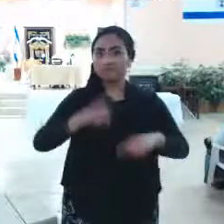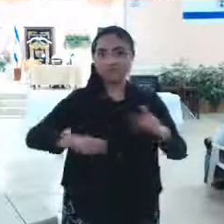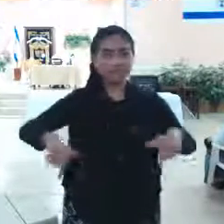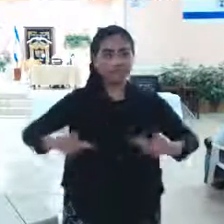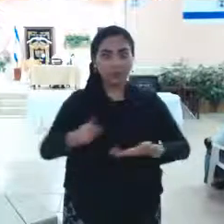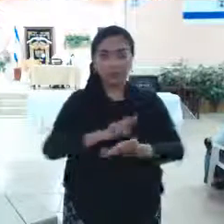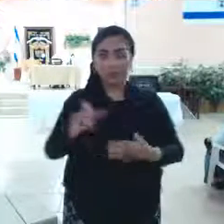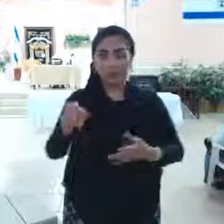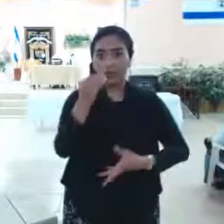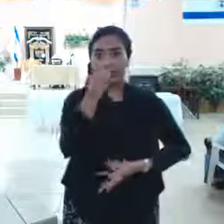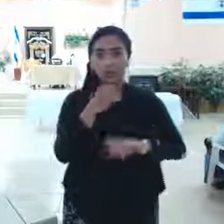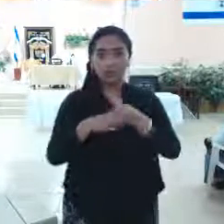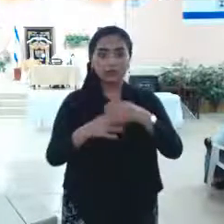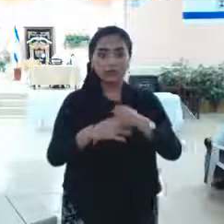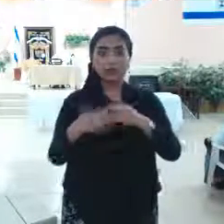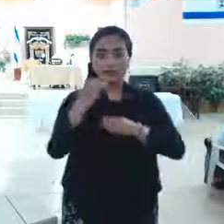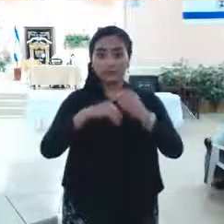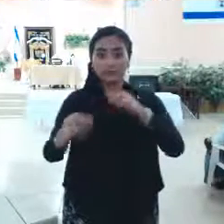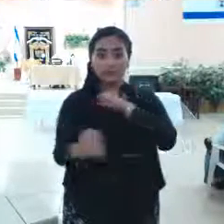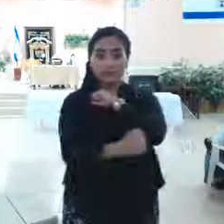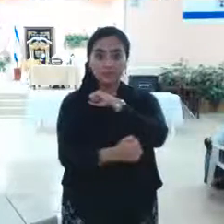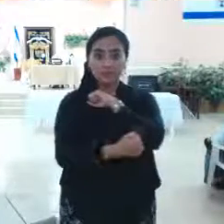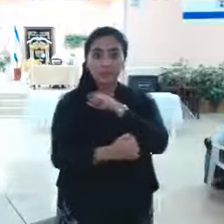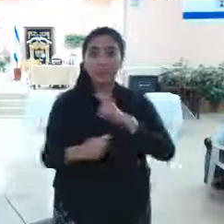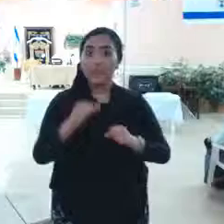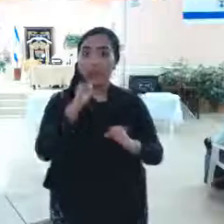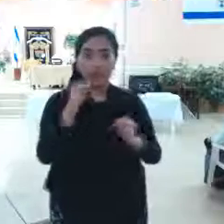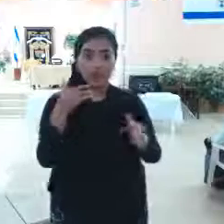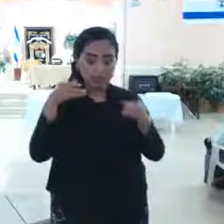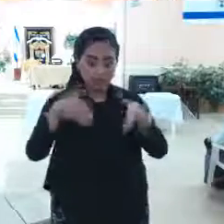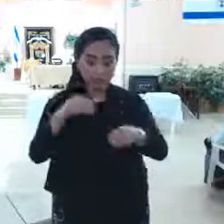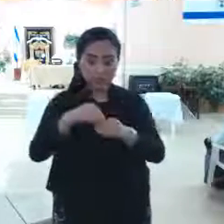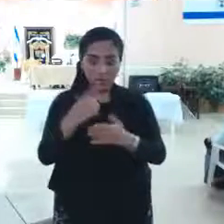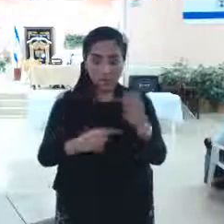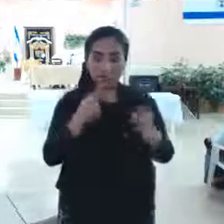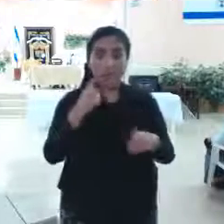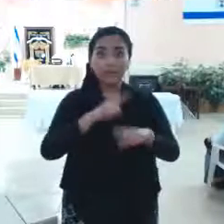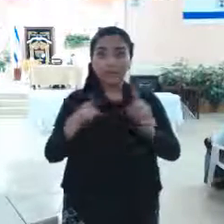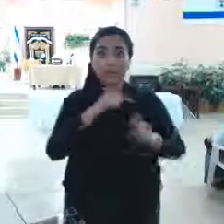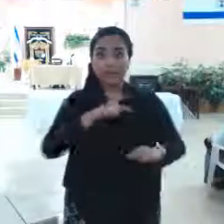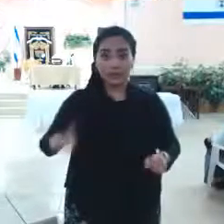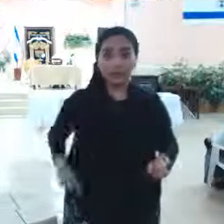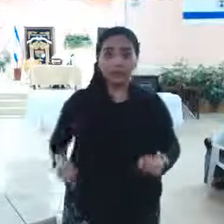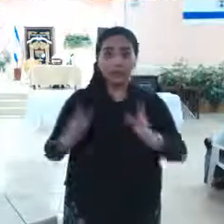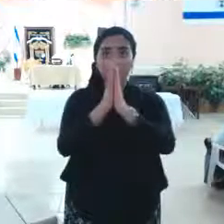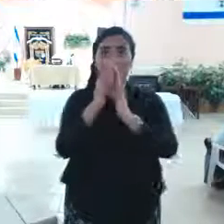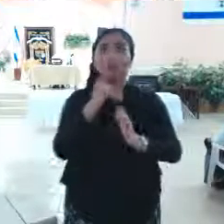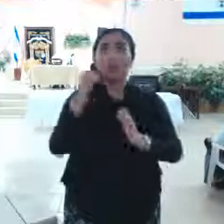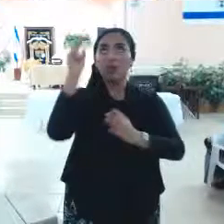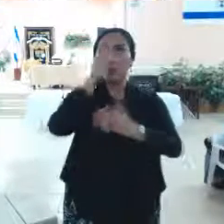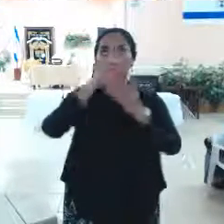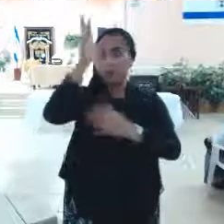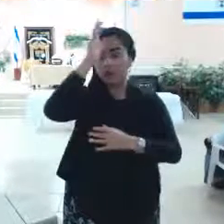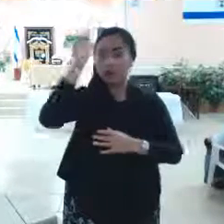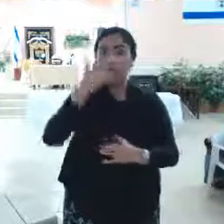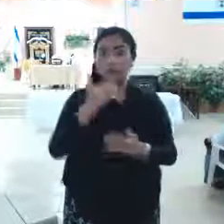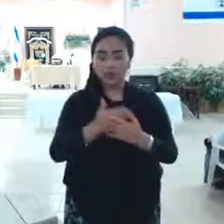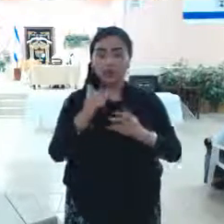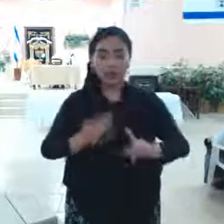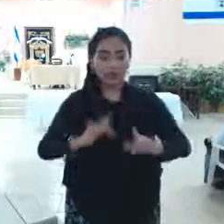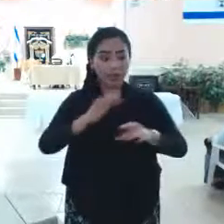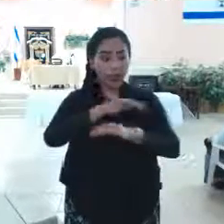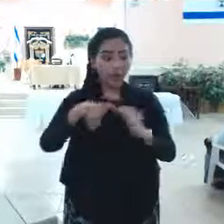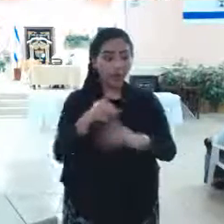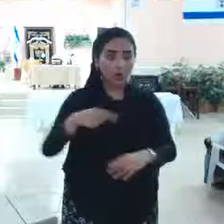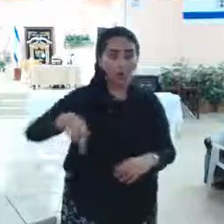purificado y comieron Pesaj, no conforme a lo que está escrito, mas Ezequías oró por ellos diciendo: Yahweh, que es bueno, sea propicio a todo